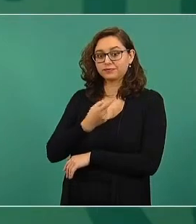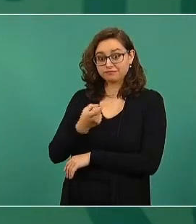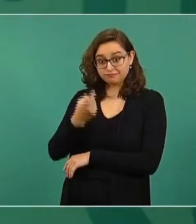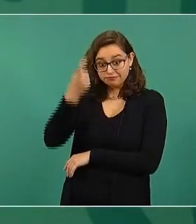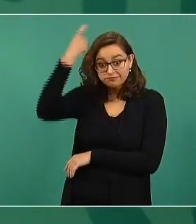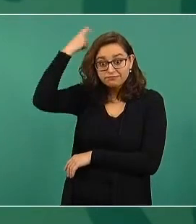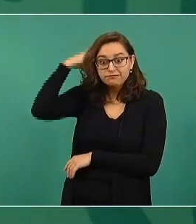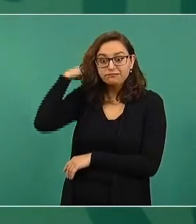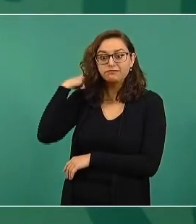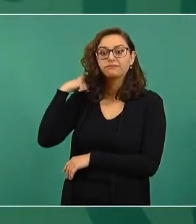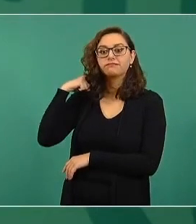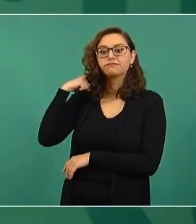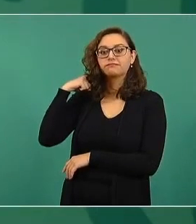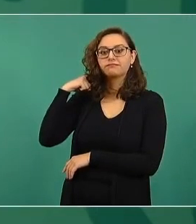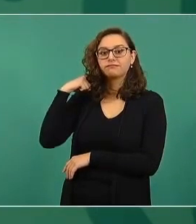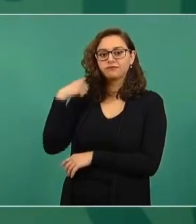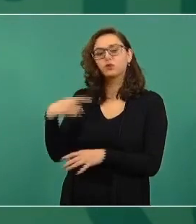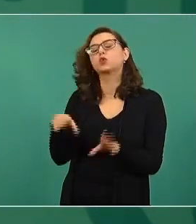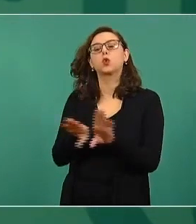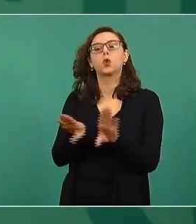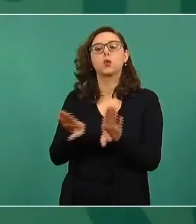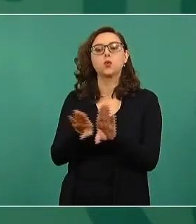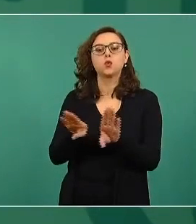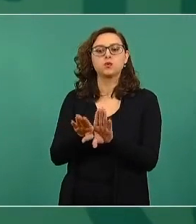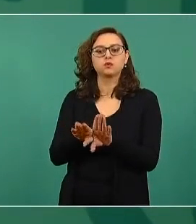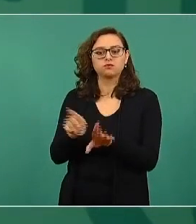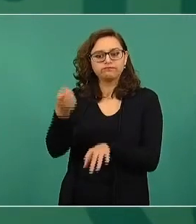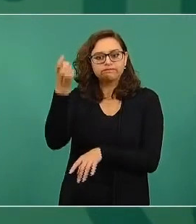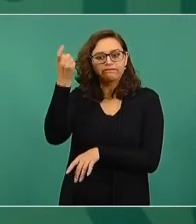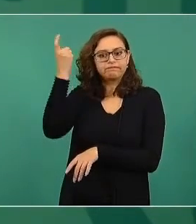pero en sus adentros